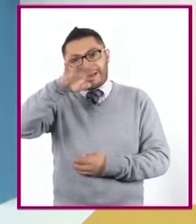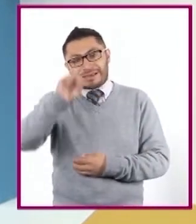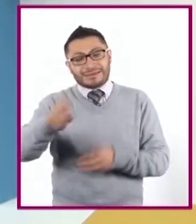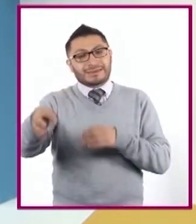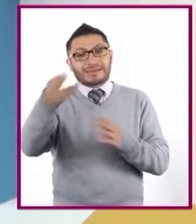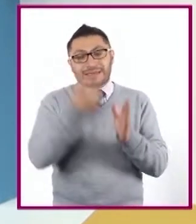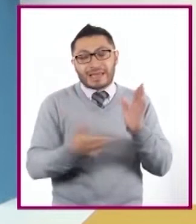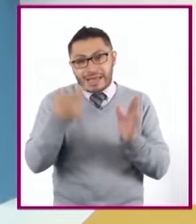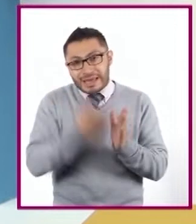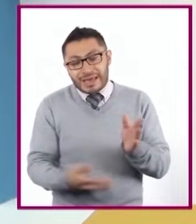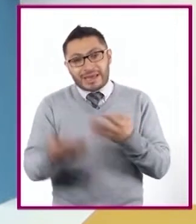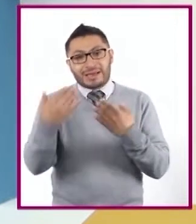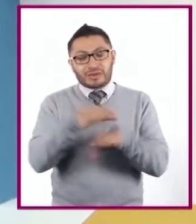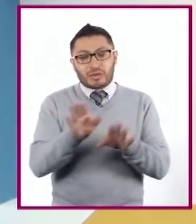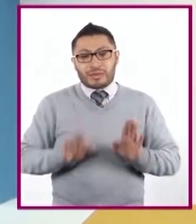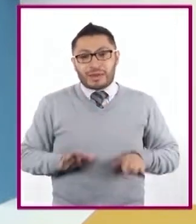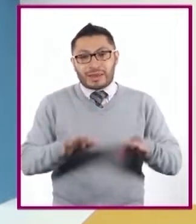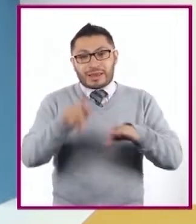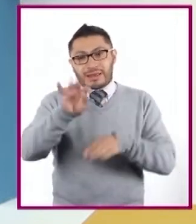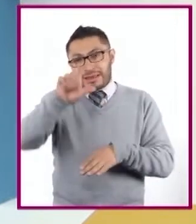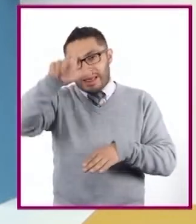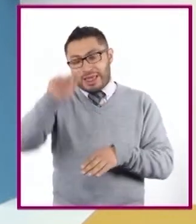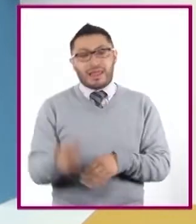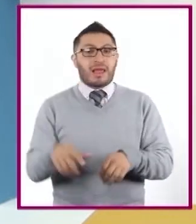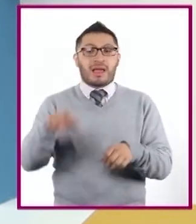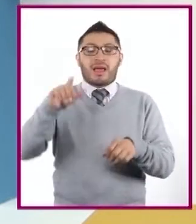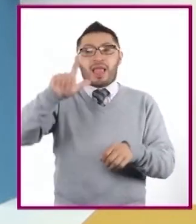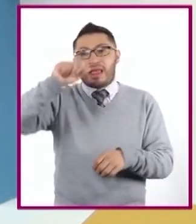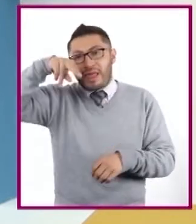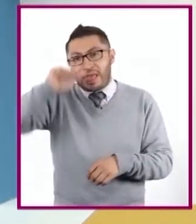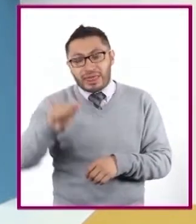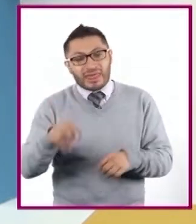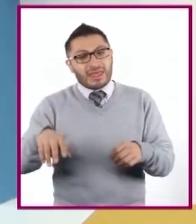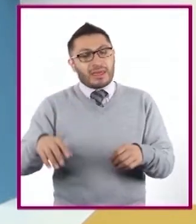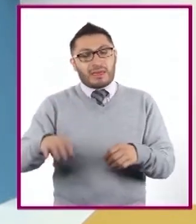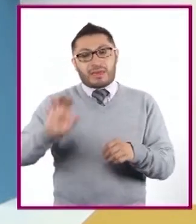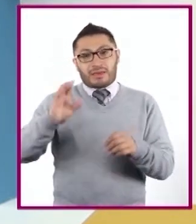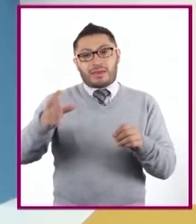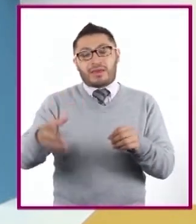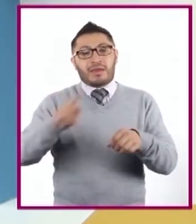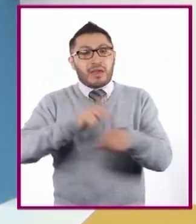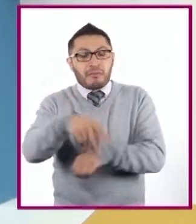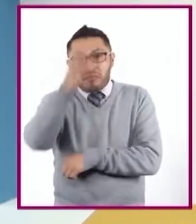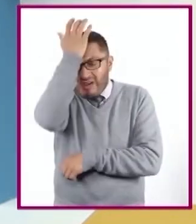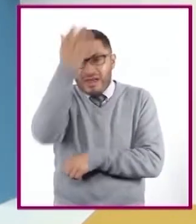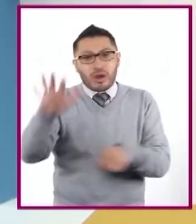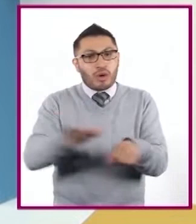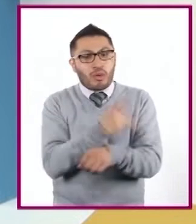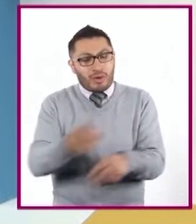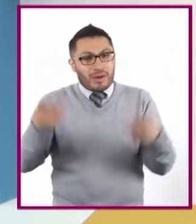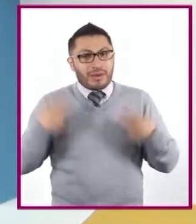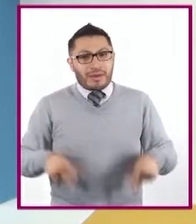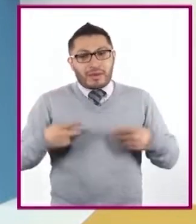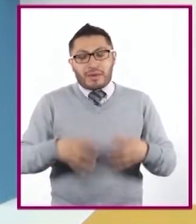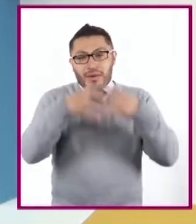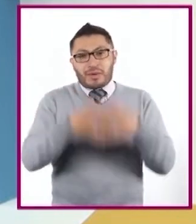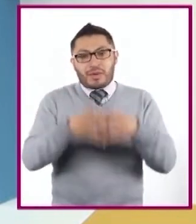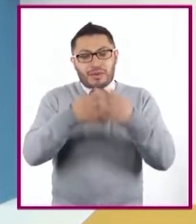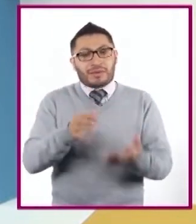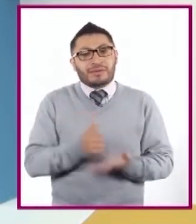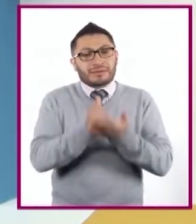dedicados a la manufactura de textiles de lana, que a pesar de que fueron las incipientes industrias, permitían a los